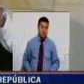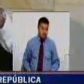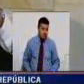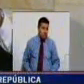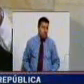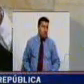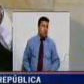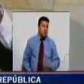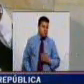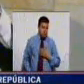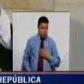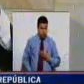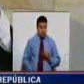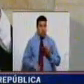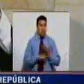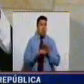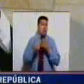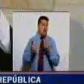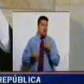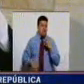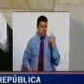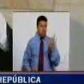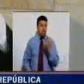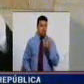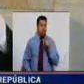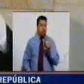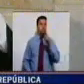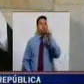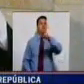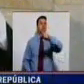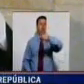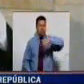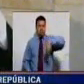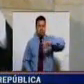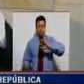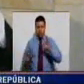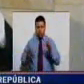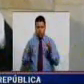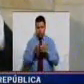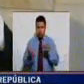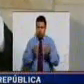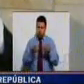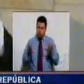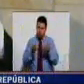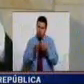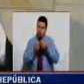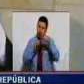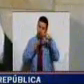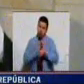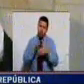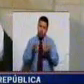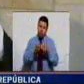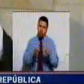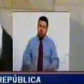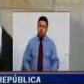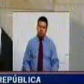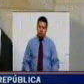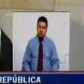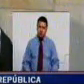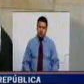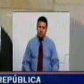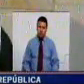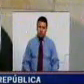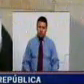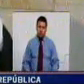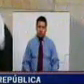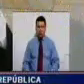sea, lo he planteado desde ya, pero lo repito aquí, necesitamos que los organismos de control se vayan a fondo. La